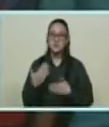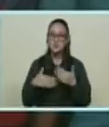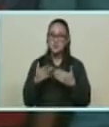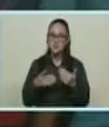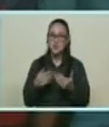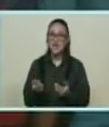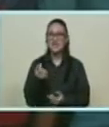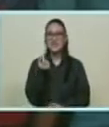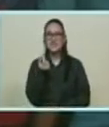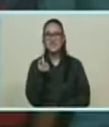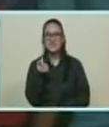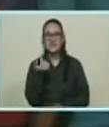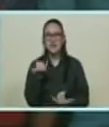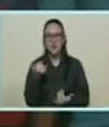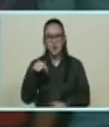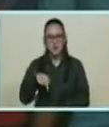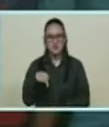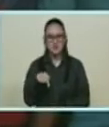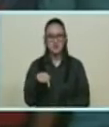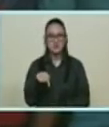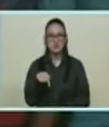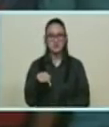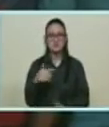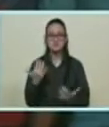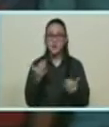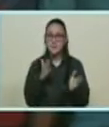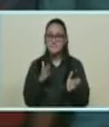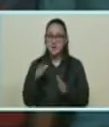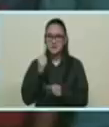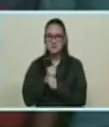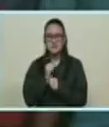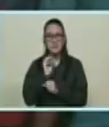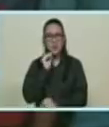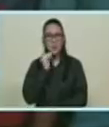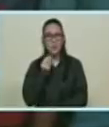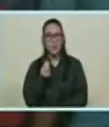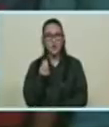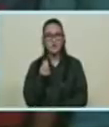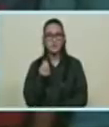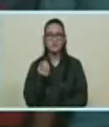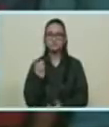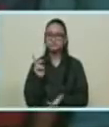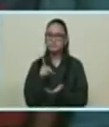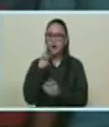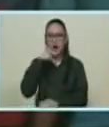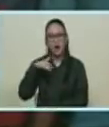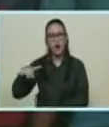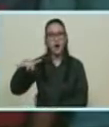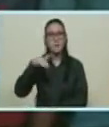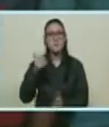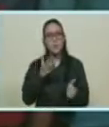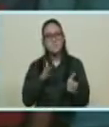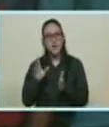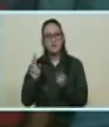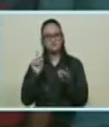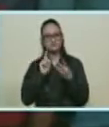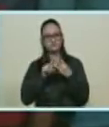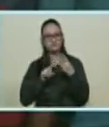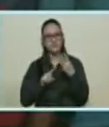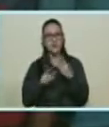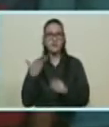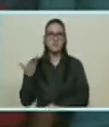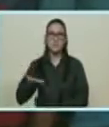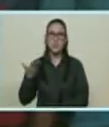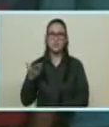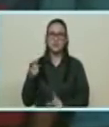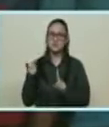de trigo en nuestro país. Esto dentro del plan Chamba Juvenil Vuelta al Campo, un plan que tiene tres principios, presidente.